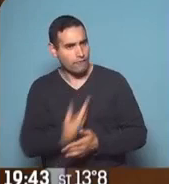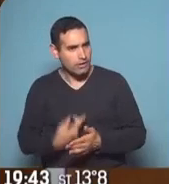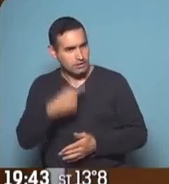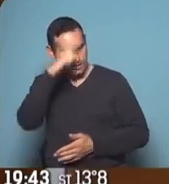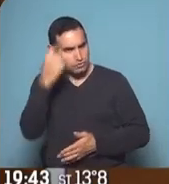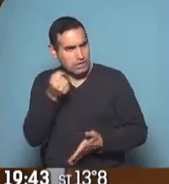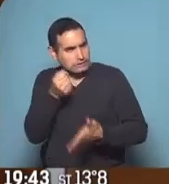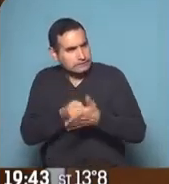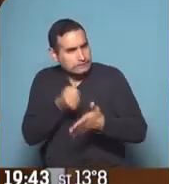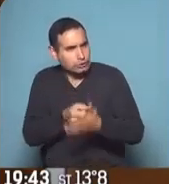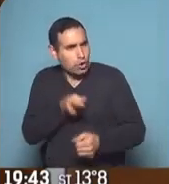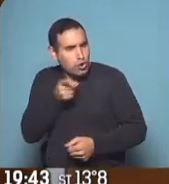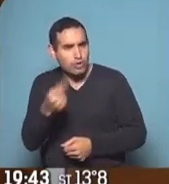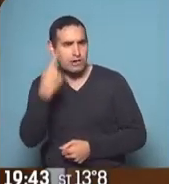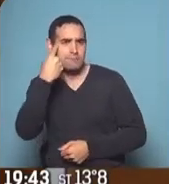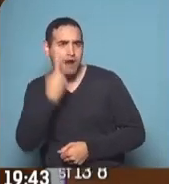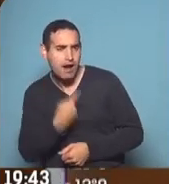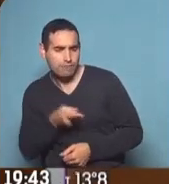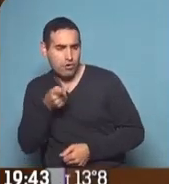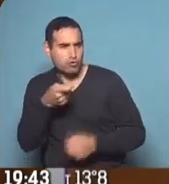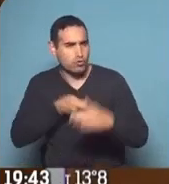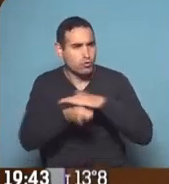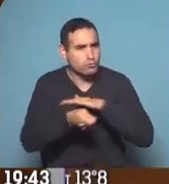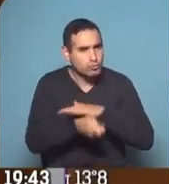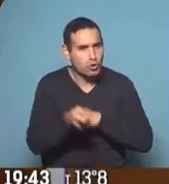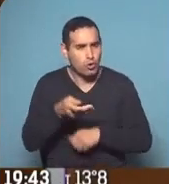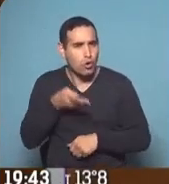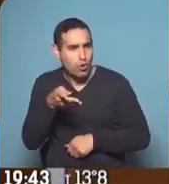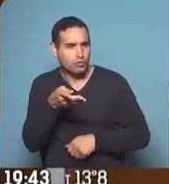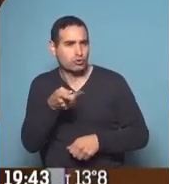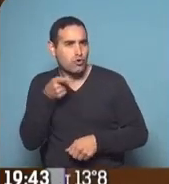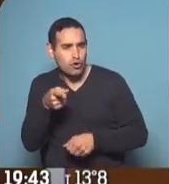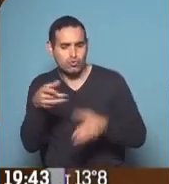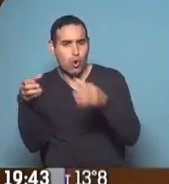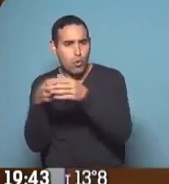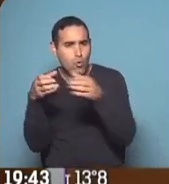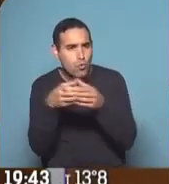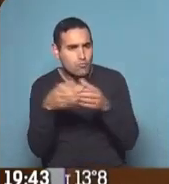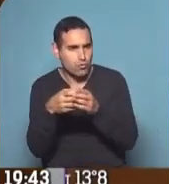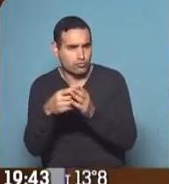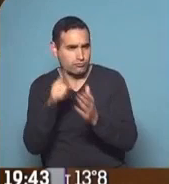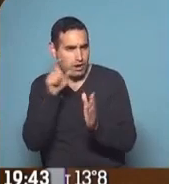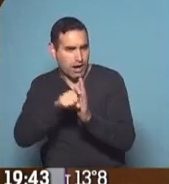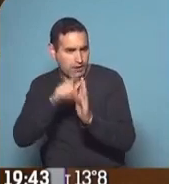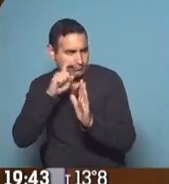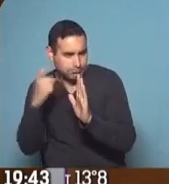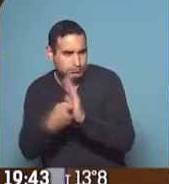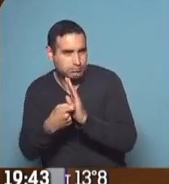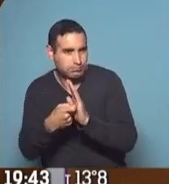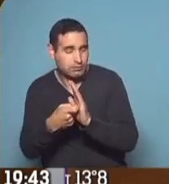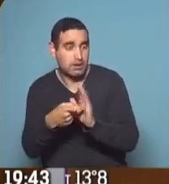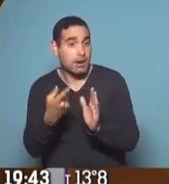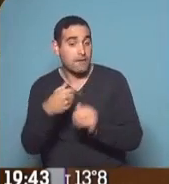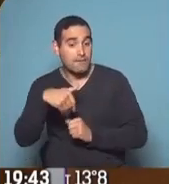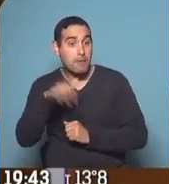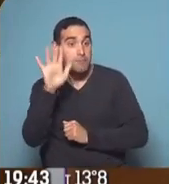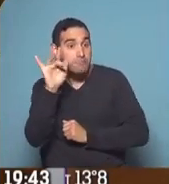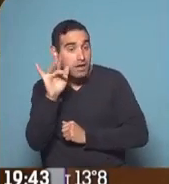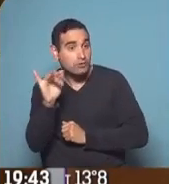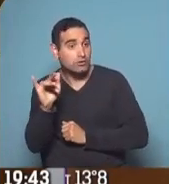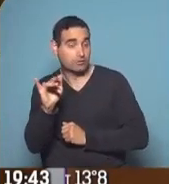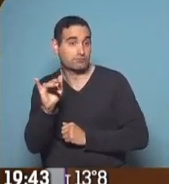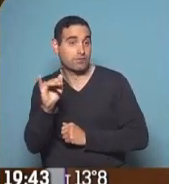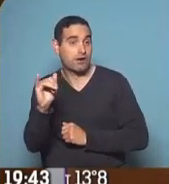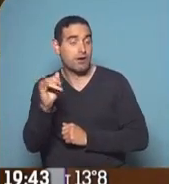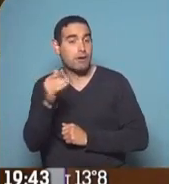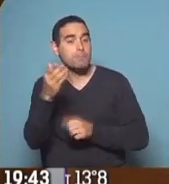contra las mafias contra la corrupción y contra el crimen organizado nosotros por ahora las noticias muy recientes pero el miércoles fue notificado